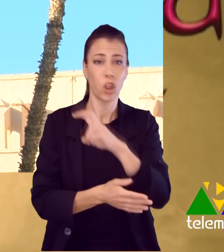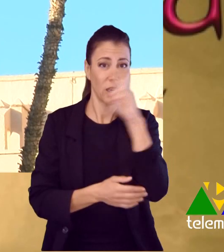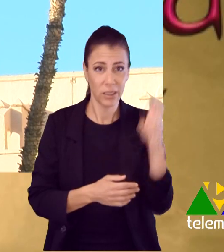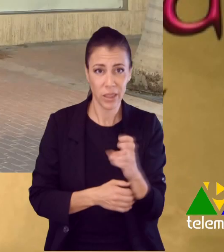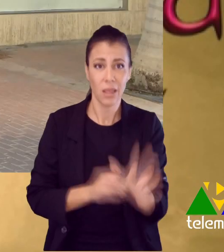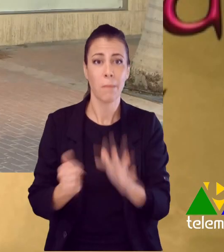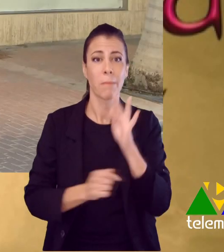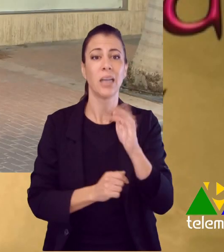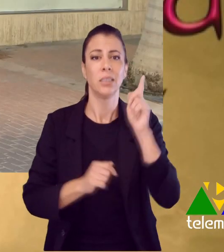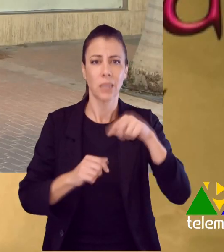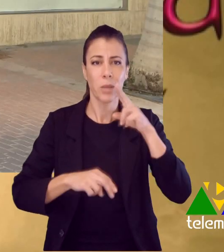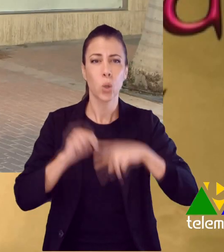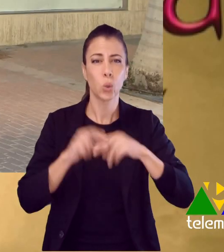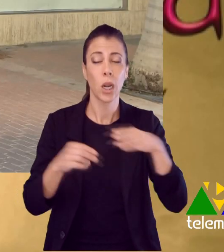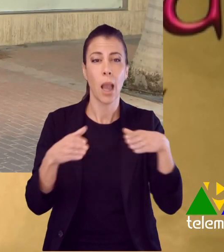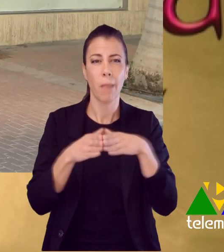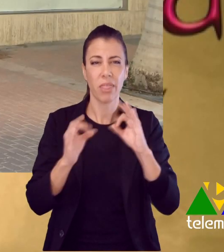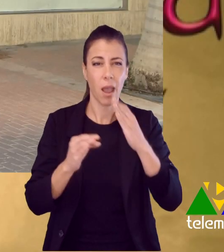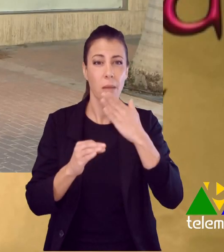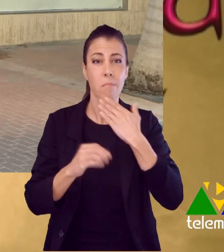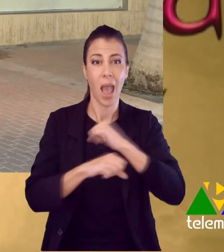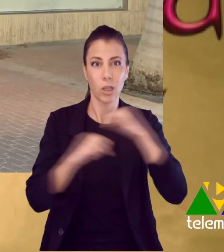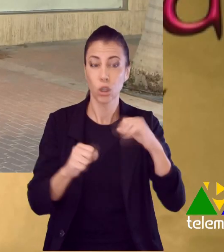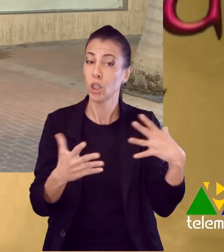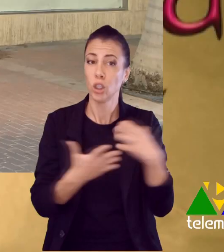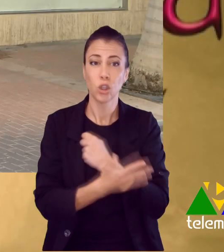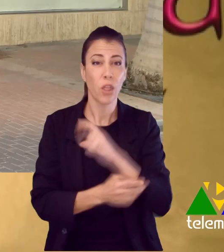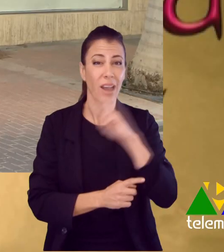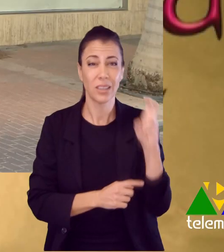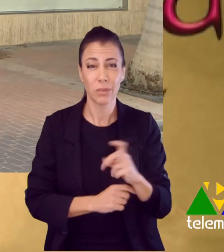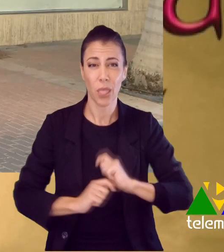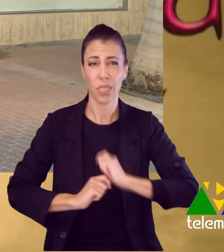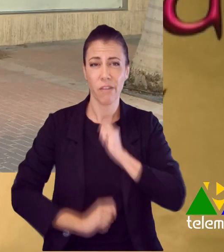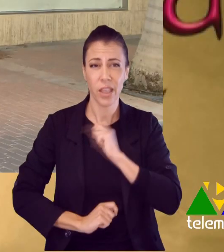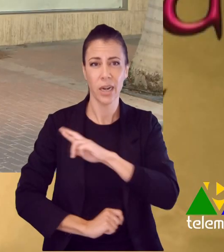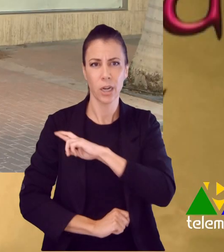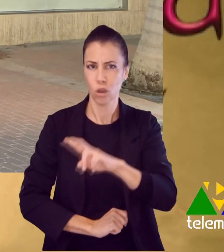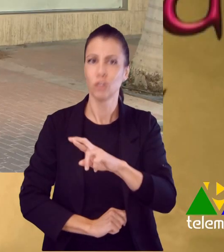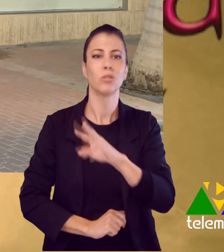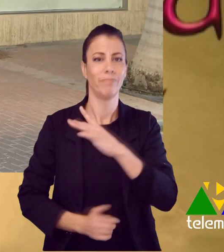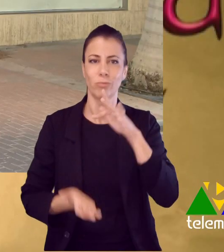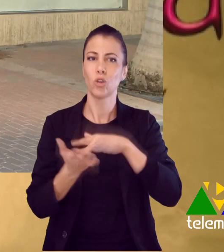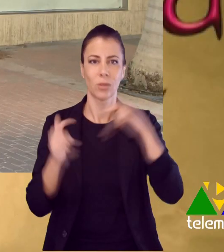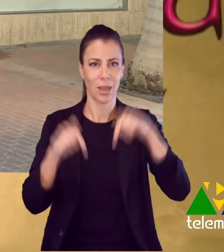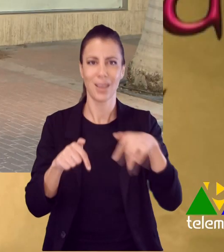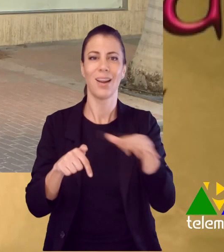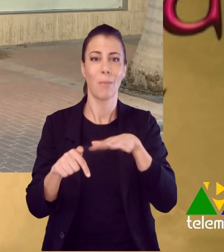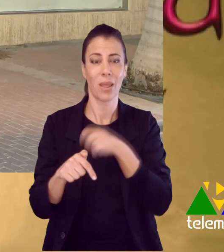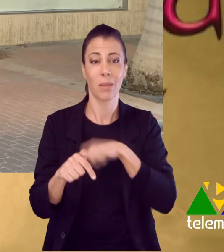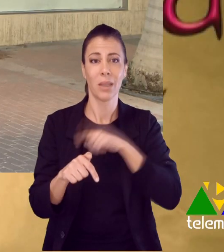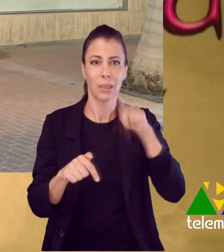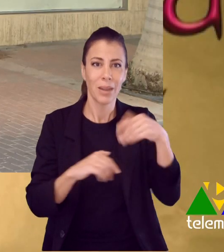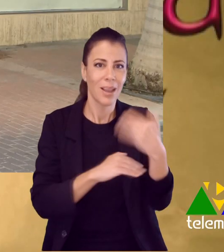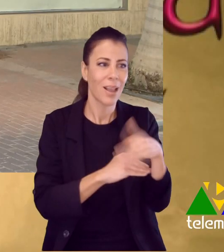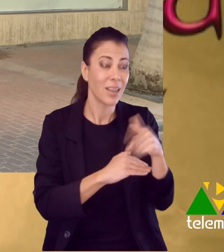la iglesia mayor también en la Plaza de España, toda la actividad civil religiosa se traslada como centro a la Plaza de España. Y estas calles quedan